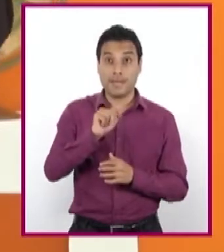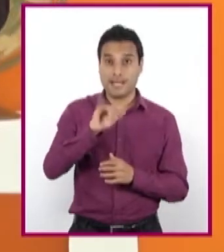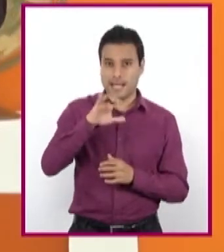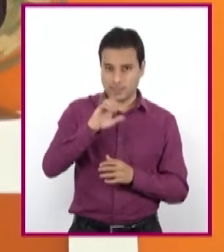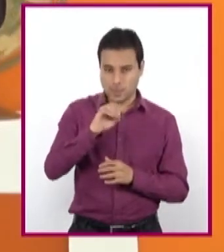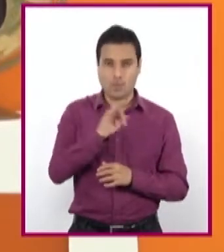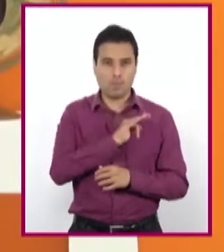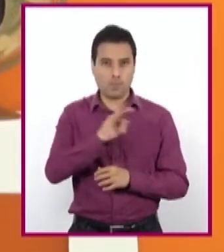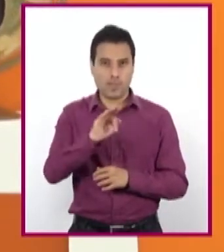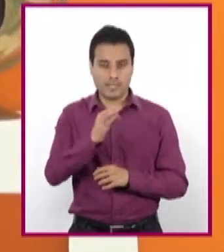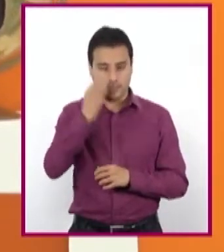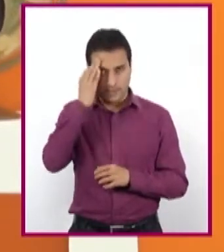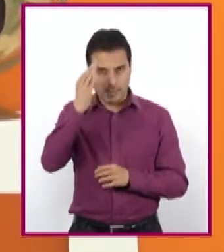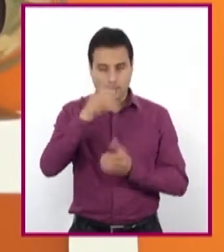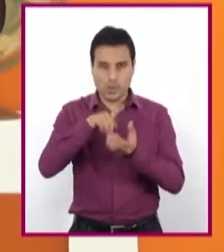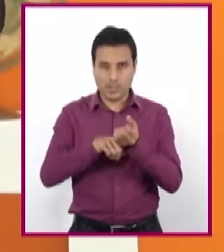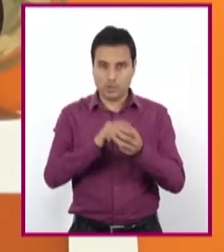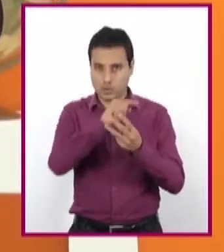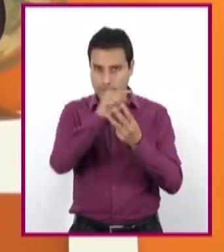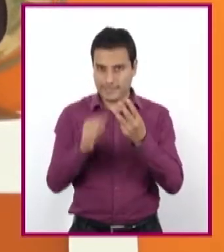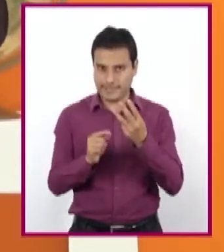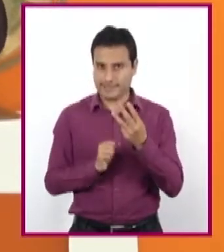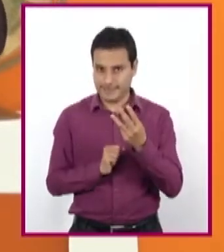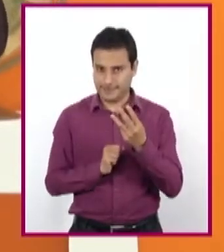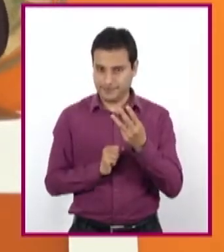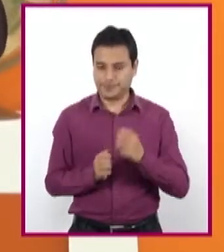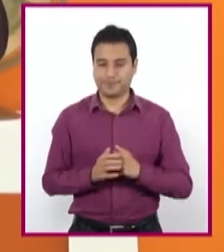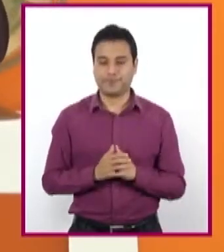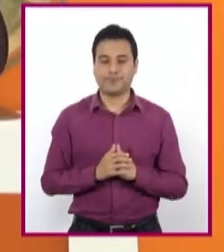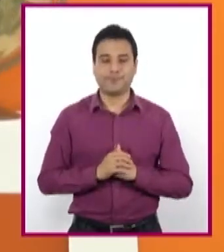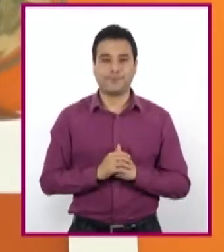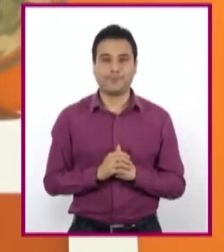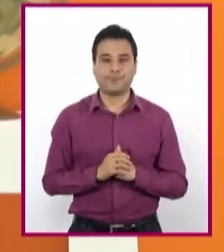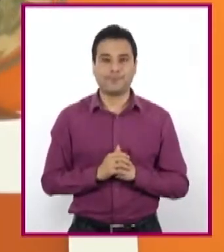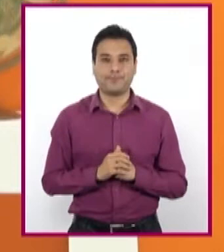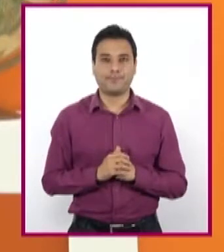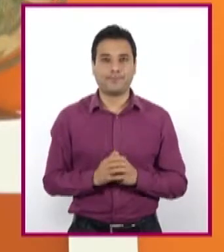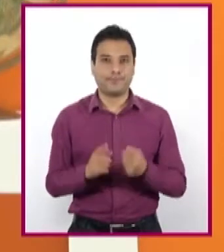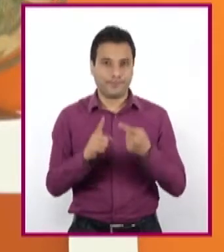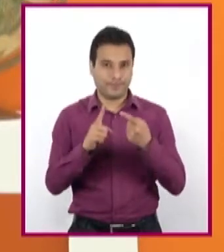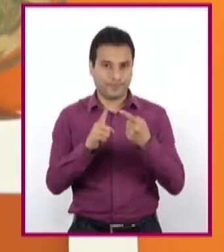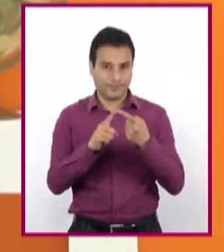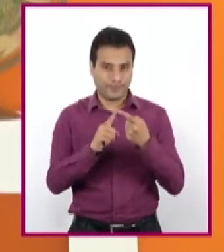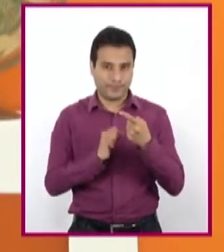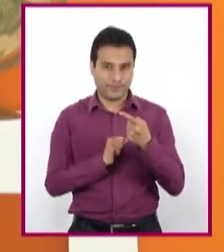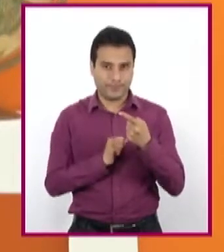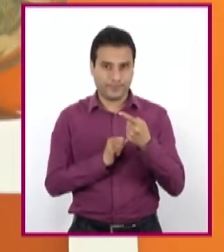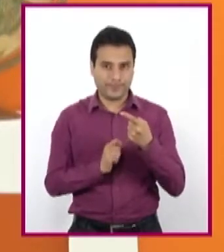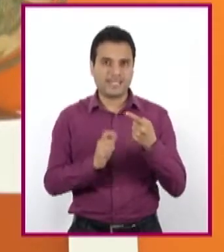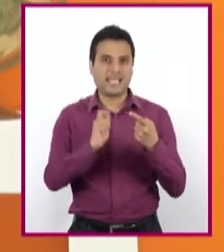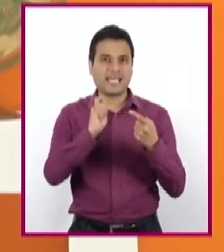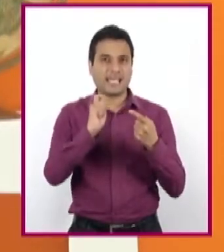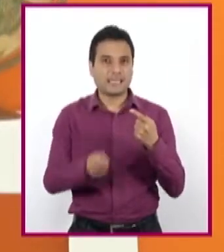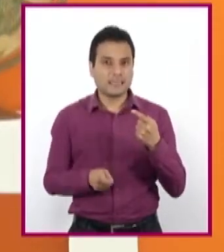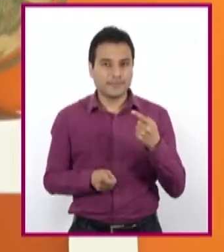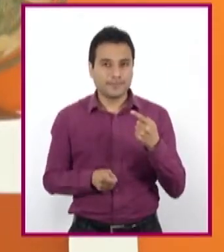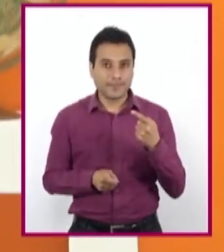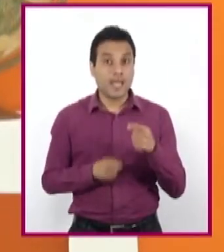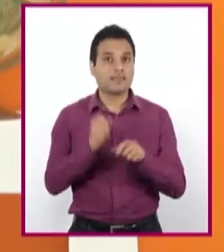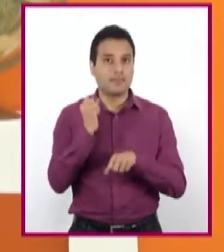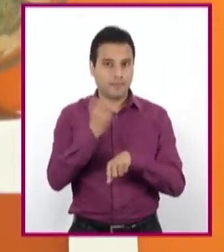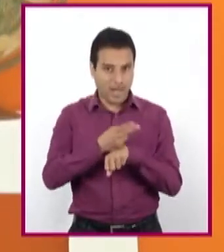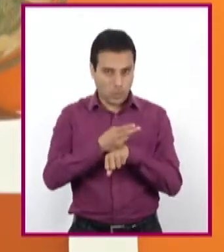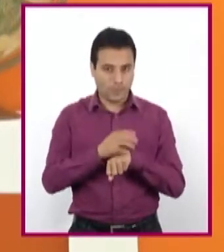globalmente en tres grandes momentos de distinta complejidad social. El primero corresponde al preclásico